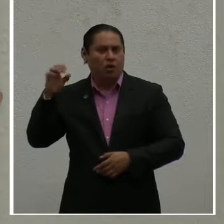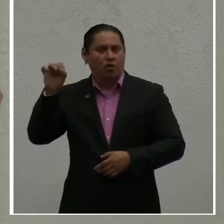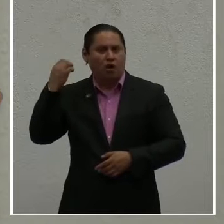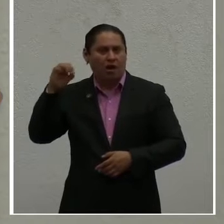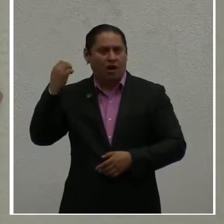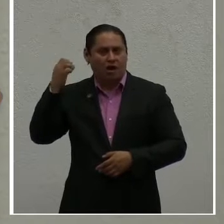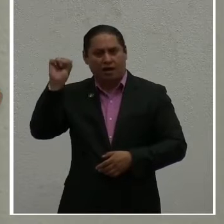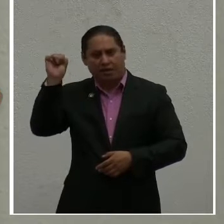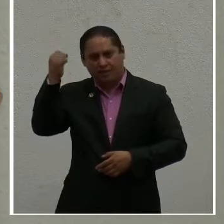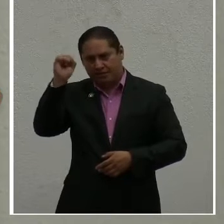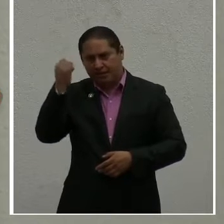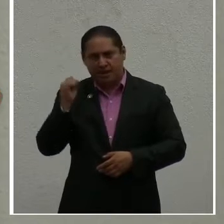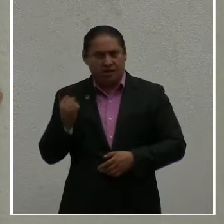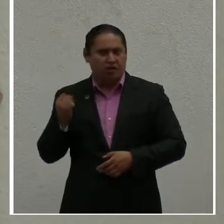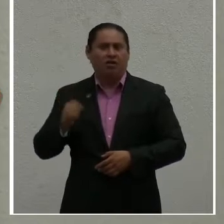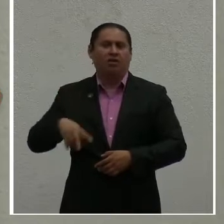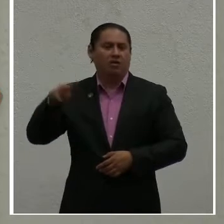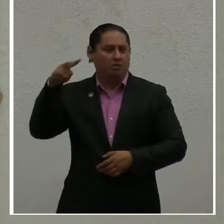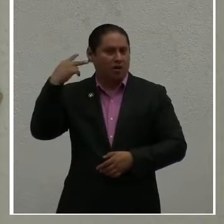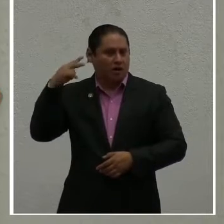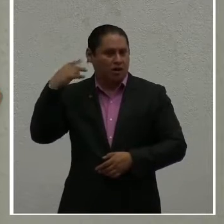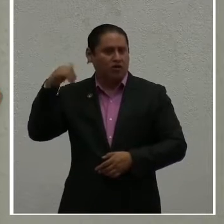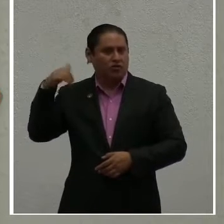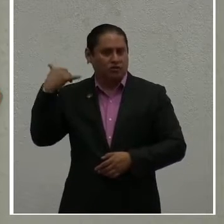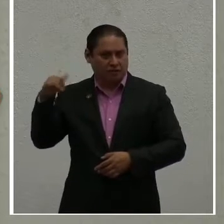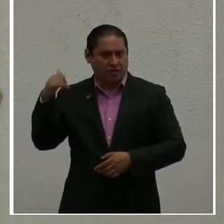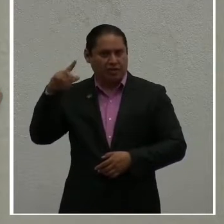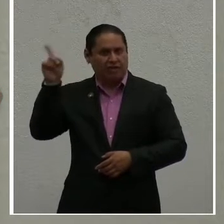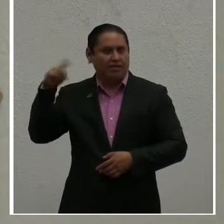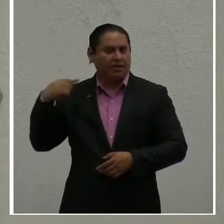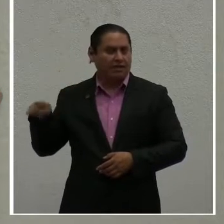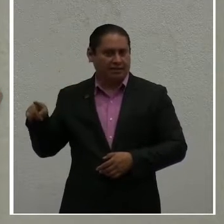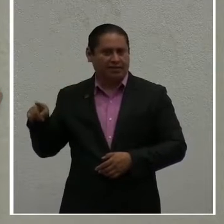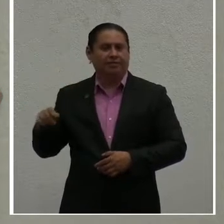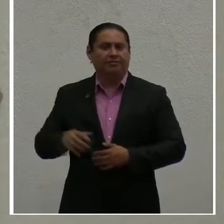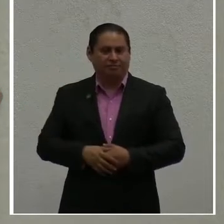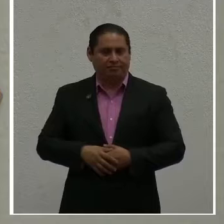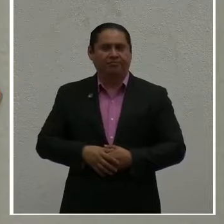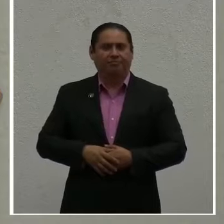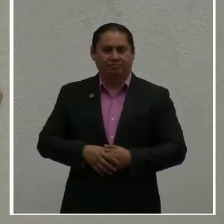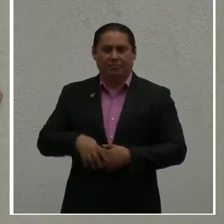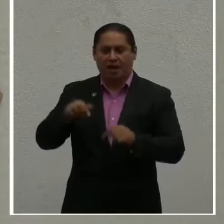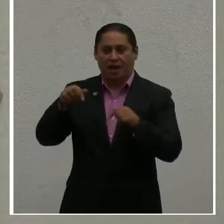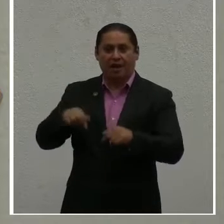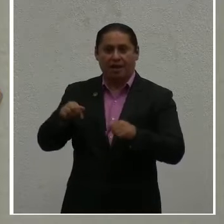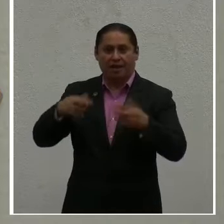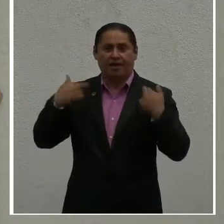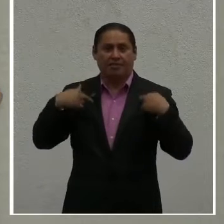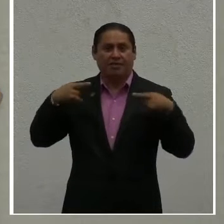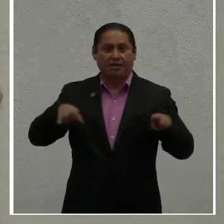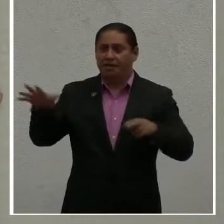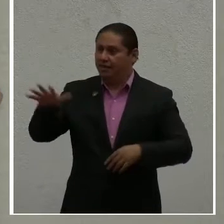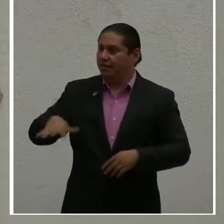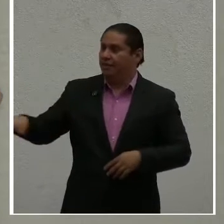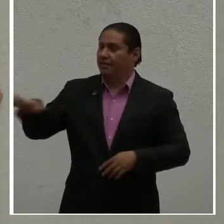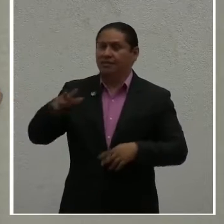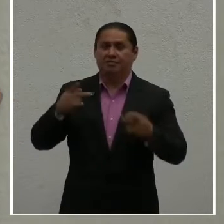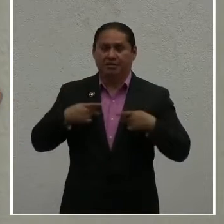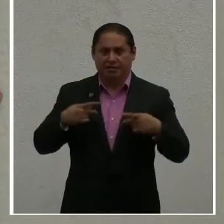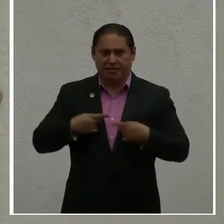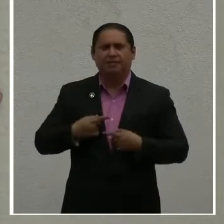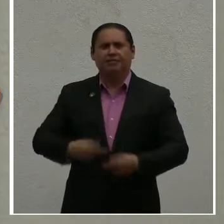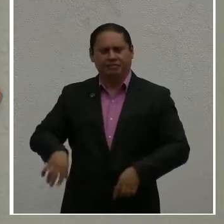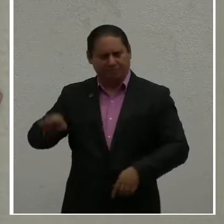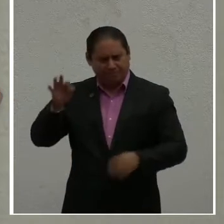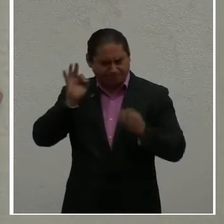Sinaloa, Sonora, Veracruz, Yucatán y Zacatecas. Estamos aquí para representar a los ciudadanos. Demos la cara por los